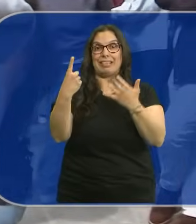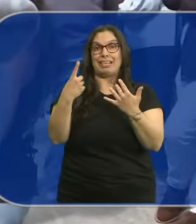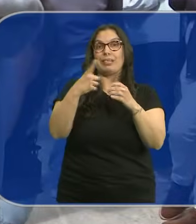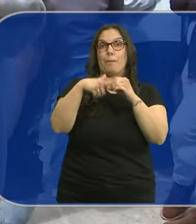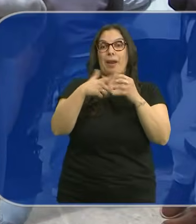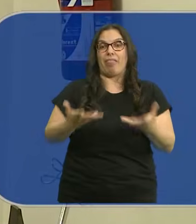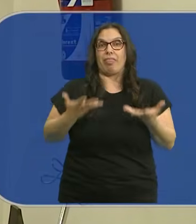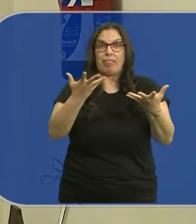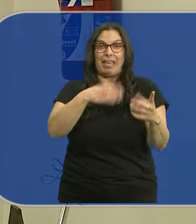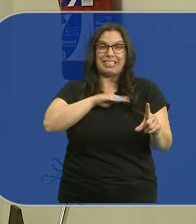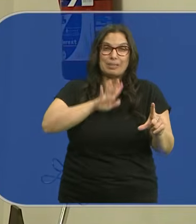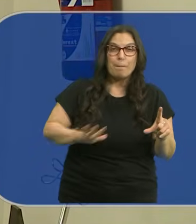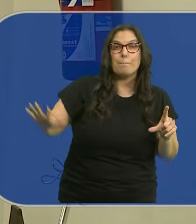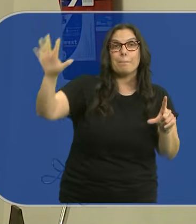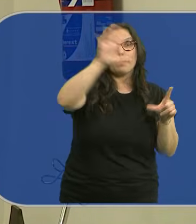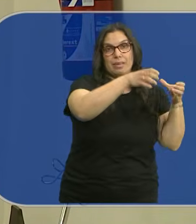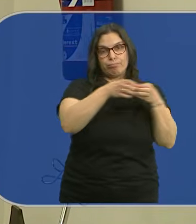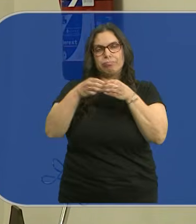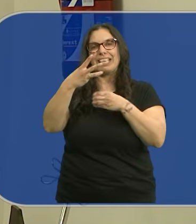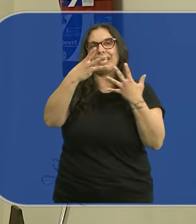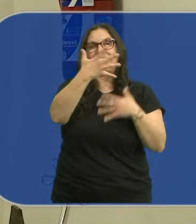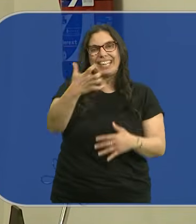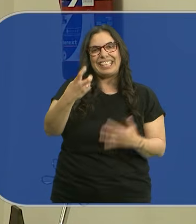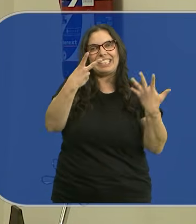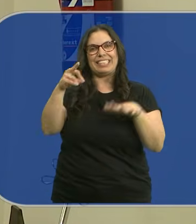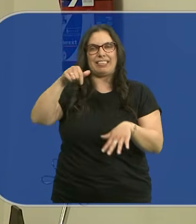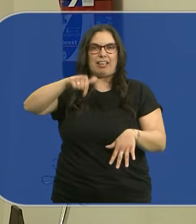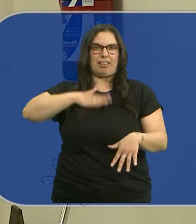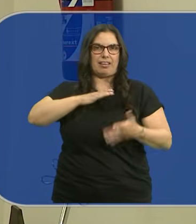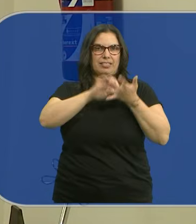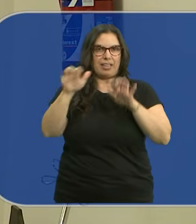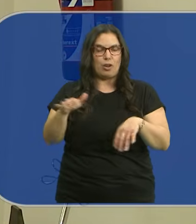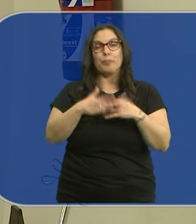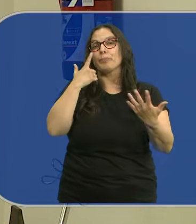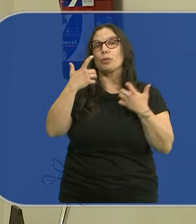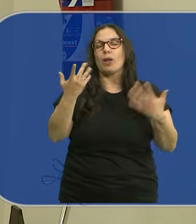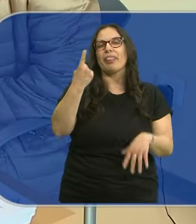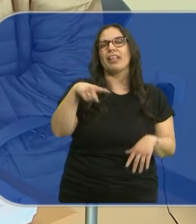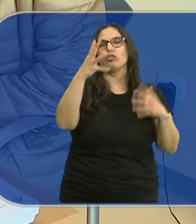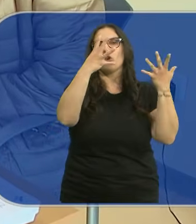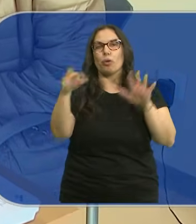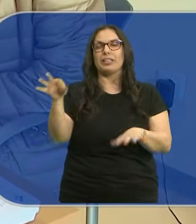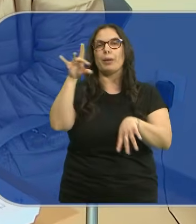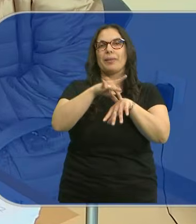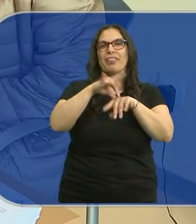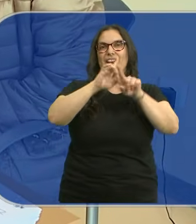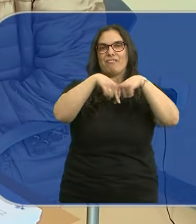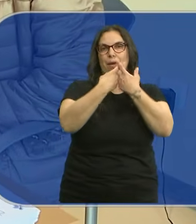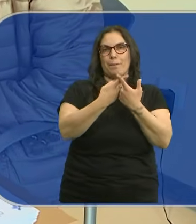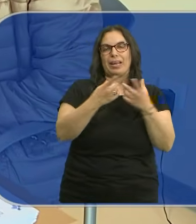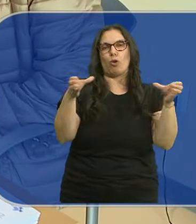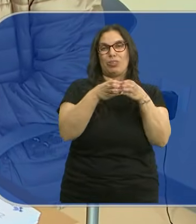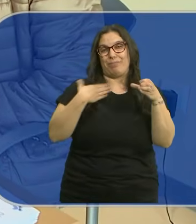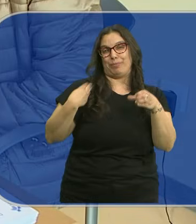9.276 plazas que hay disponibles en toda España, 570 corresponden a Castilla y León. Destacan las 190 en medicina familiar